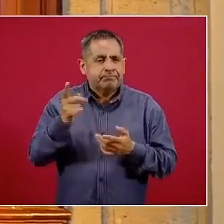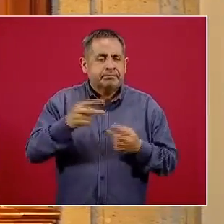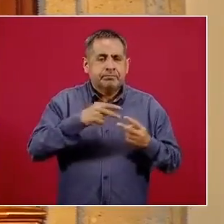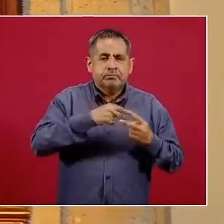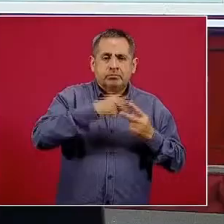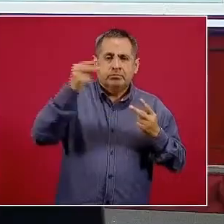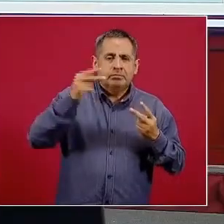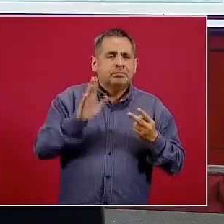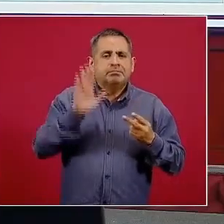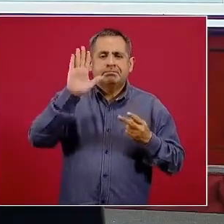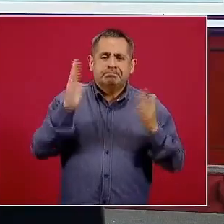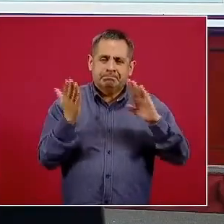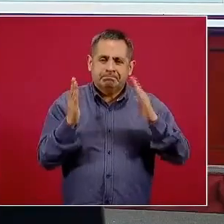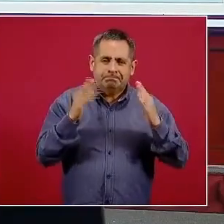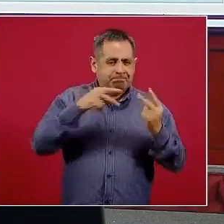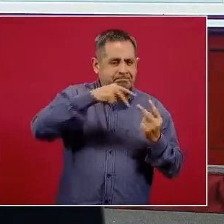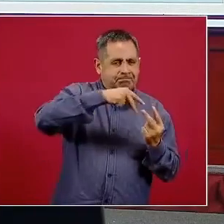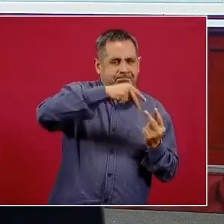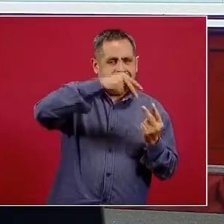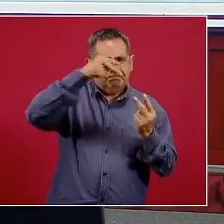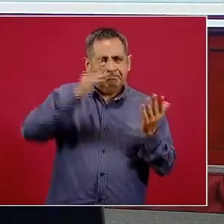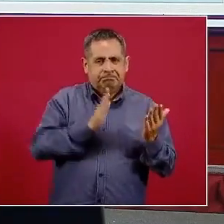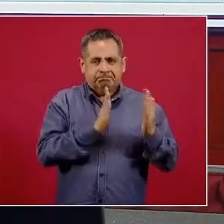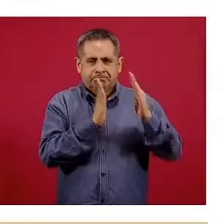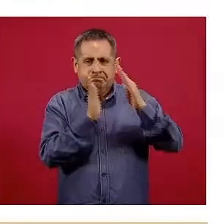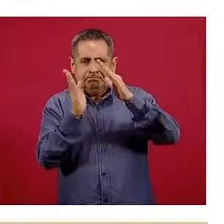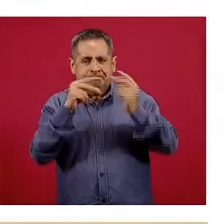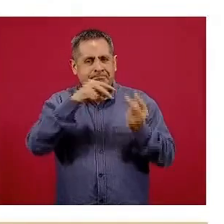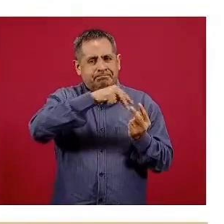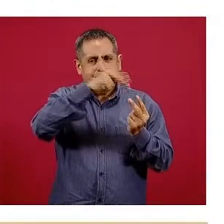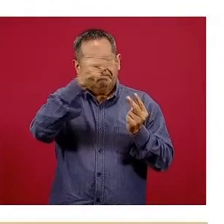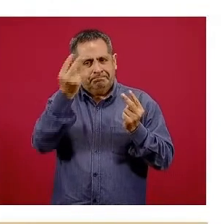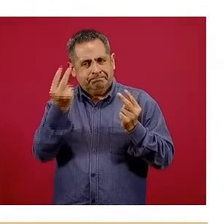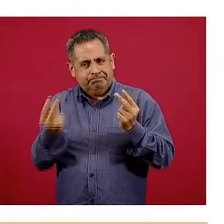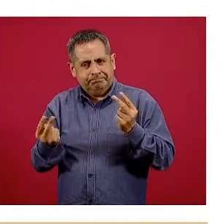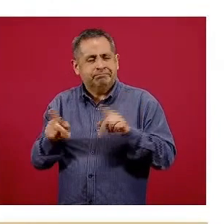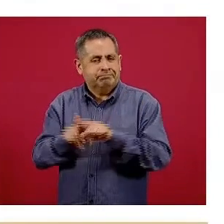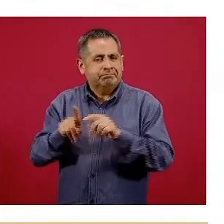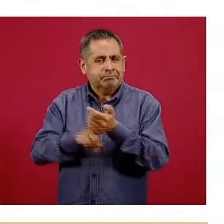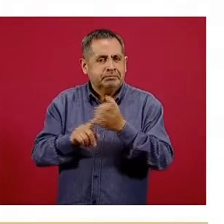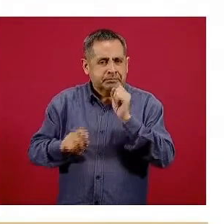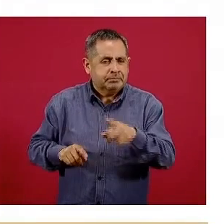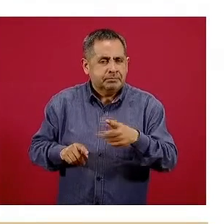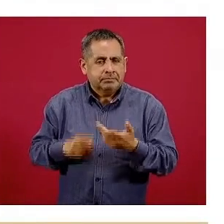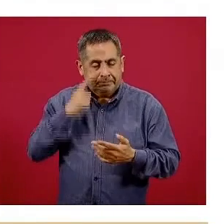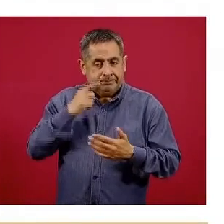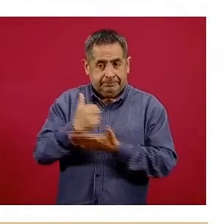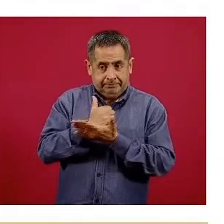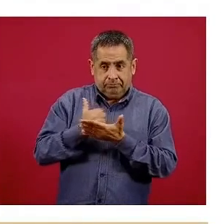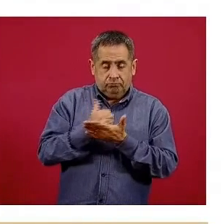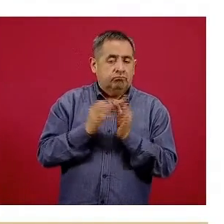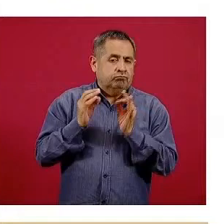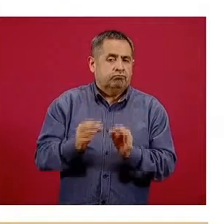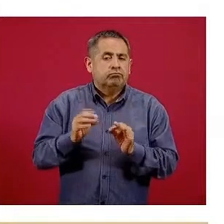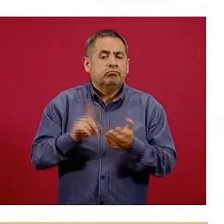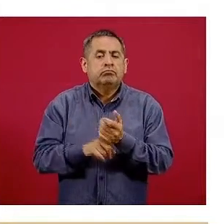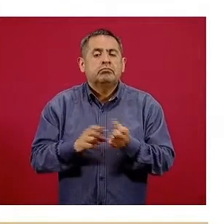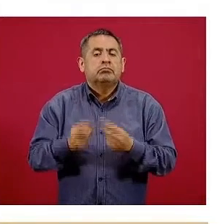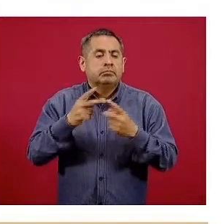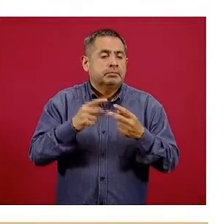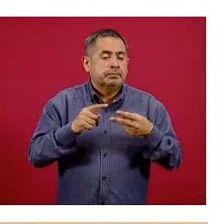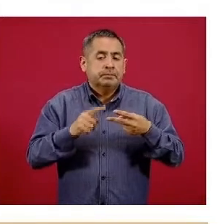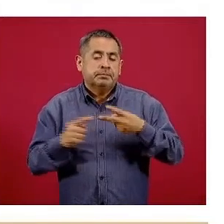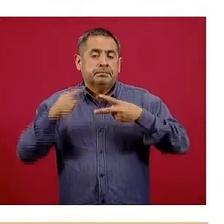en espejo a la que veníamos presentando durante todos los días, ¿sí?, que es la azul, en relación a la